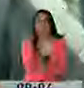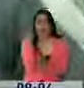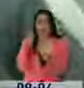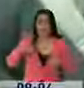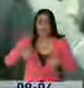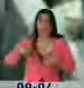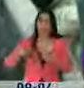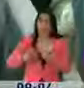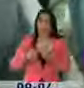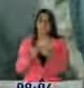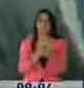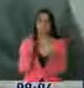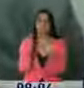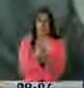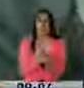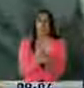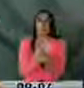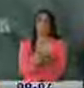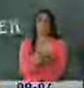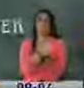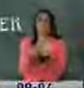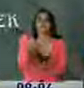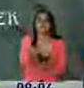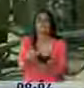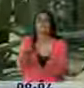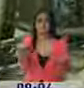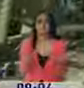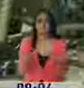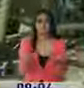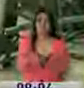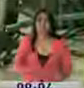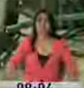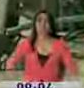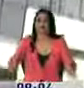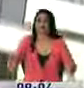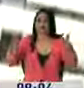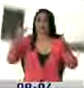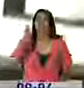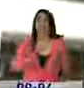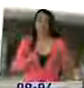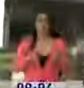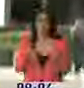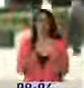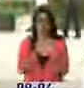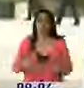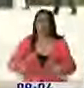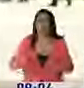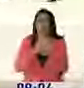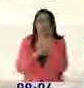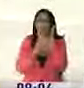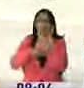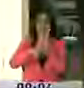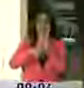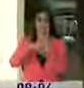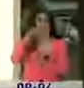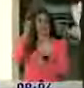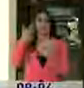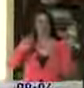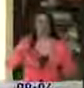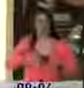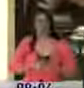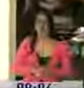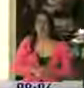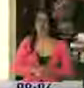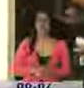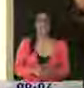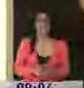Quito el pasaporte se entregue en las próximas semanas en la plataforma gubernamental del sur y la actual sede del Registro Civil en el norte. No obstante,